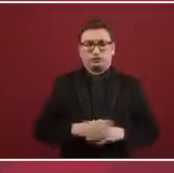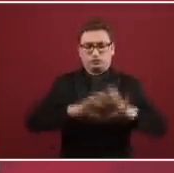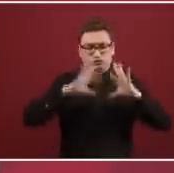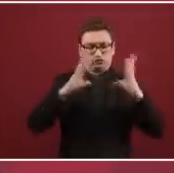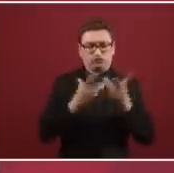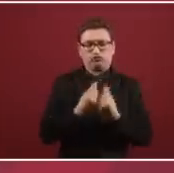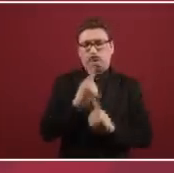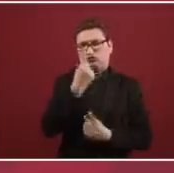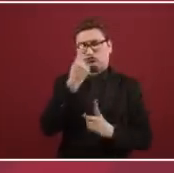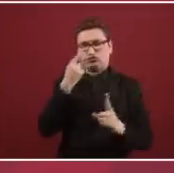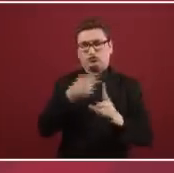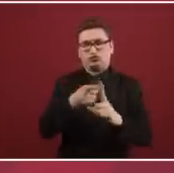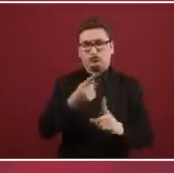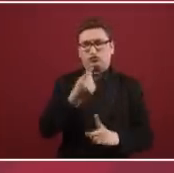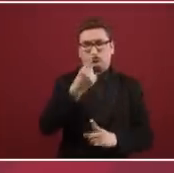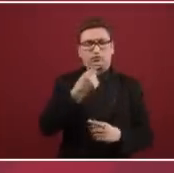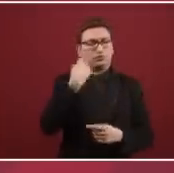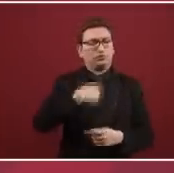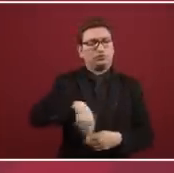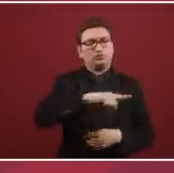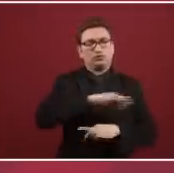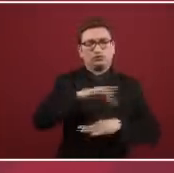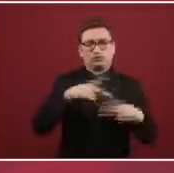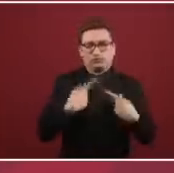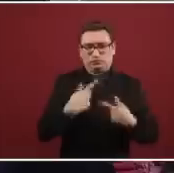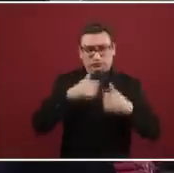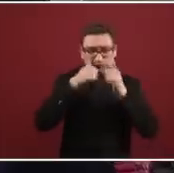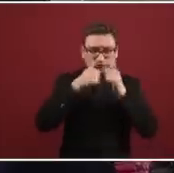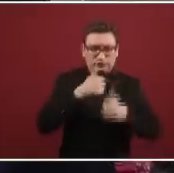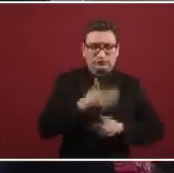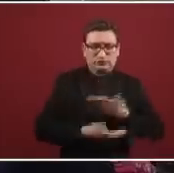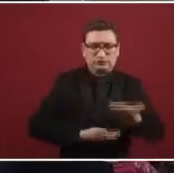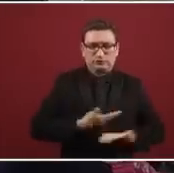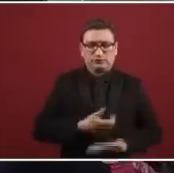universal de atención a la salud.